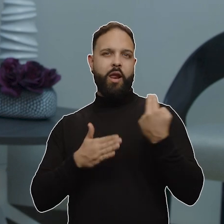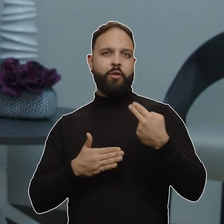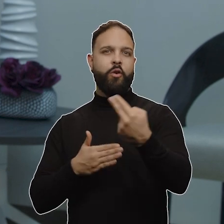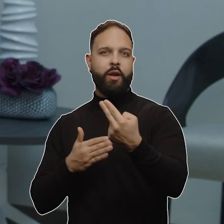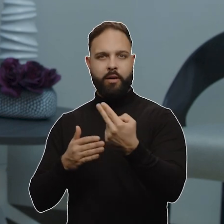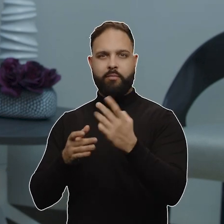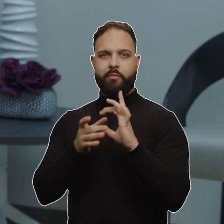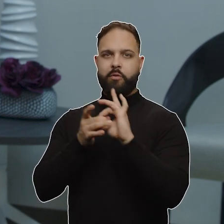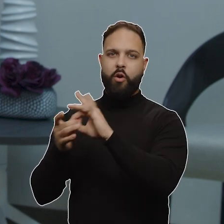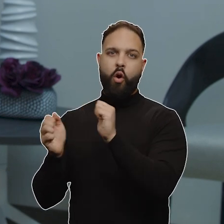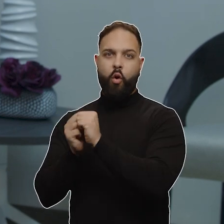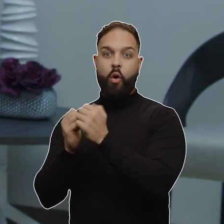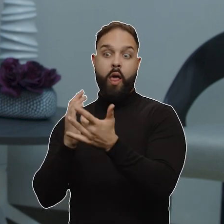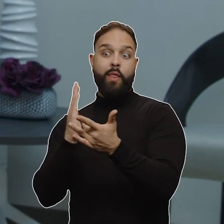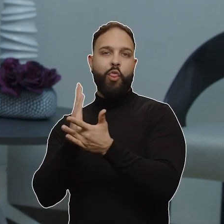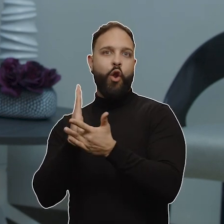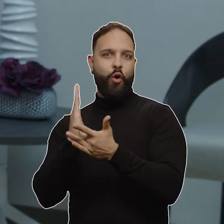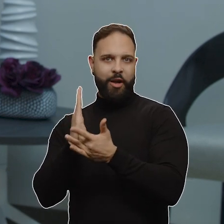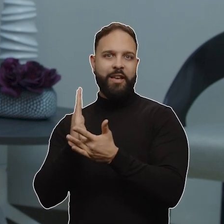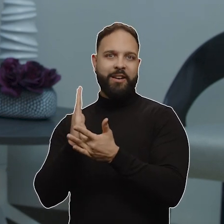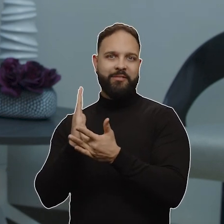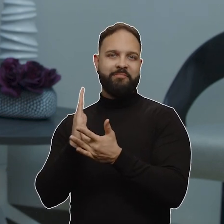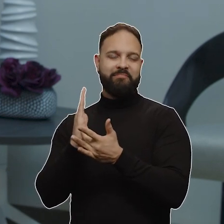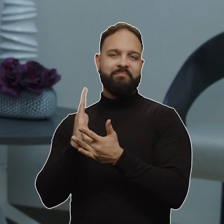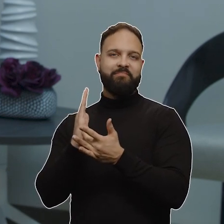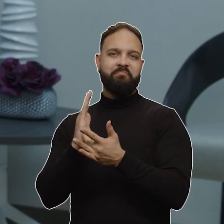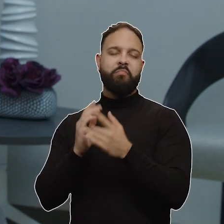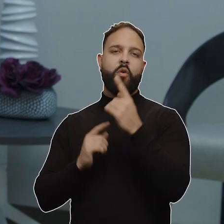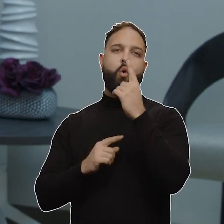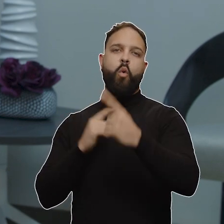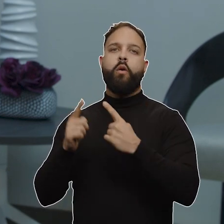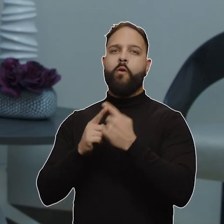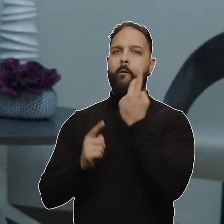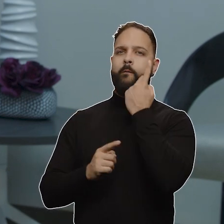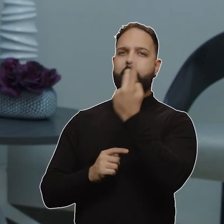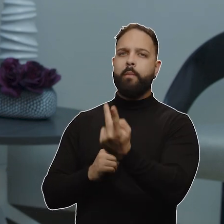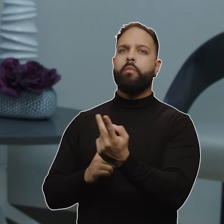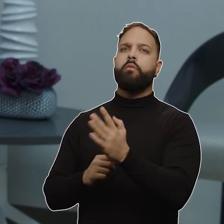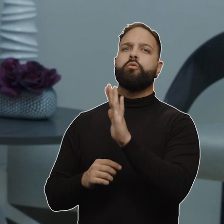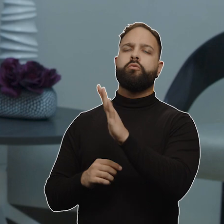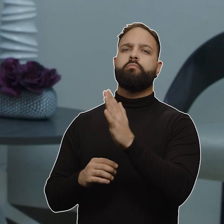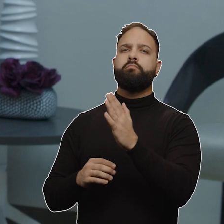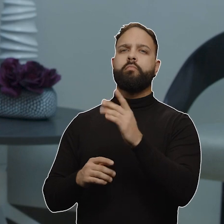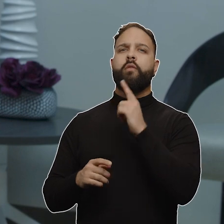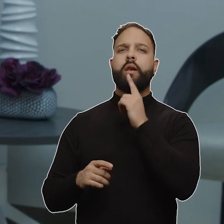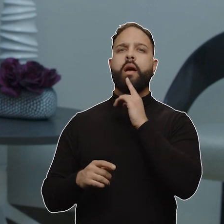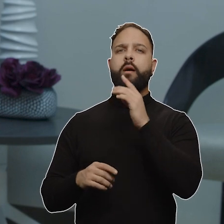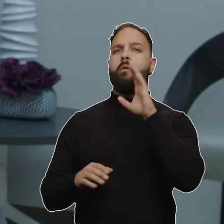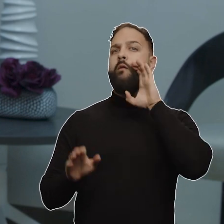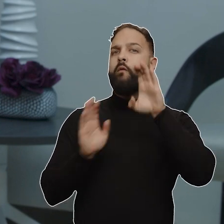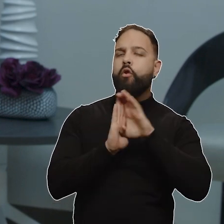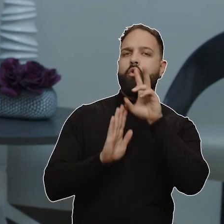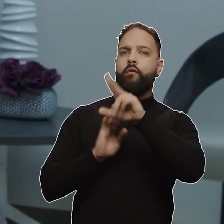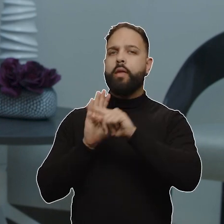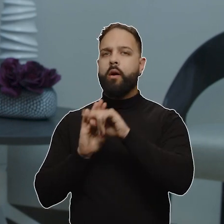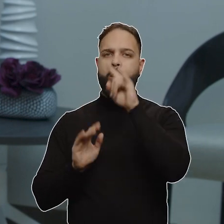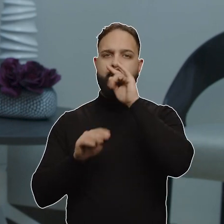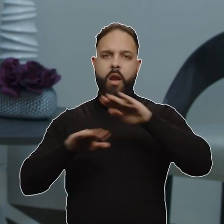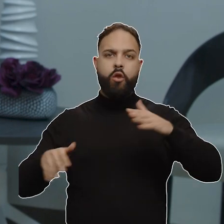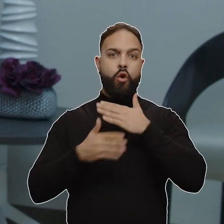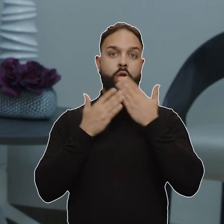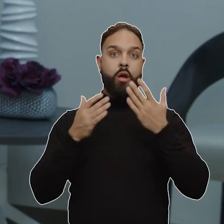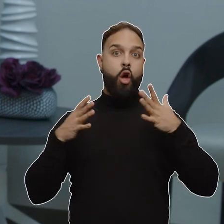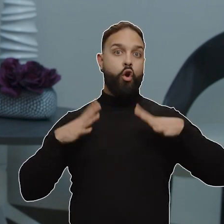también y generacional con la era digital. Cuando miramos, por ejemplo, asuntos de pornografía infantil, vemos